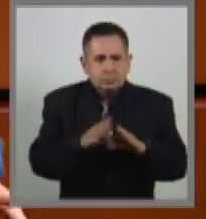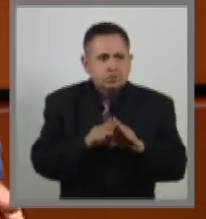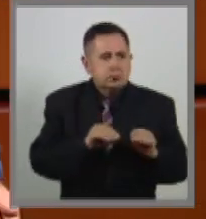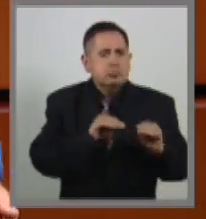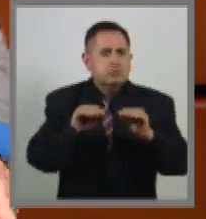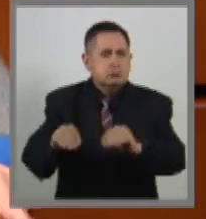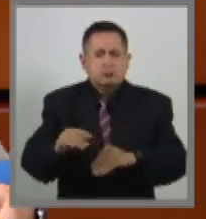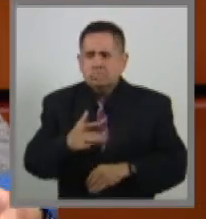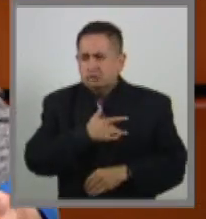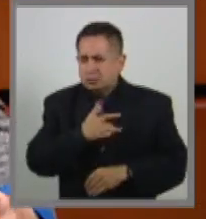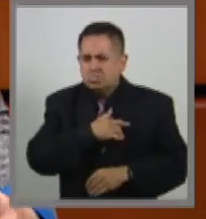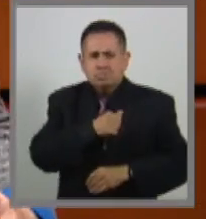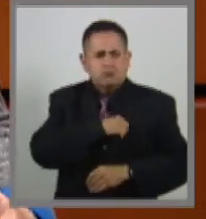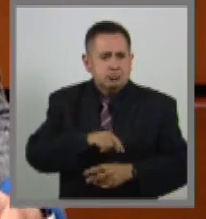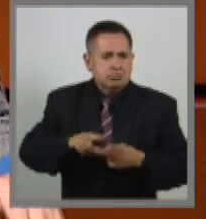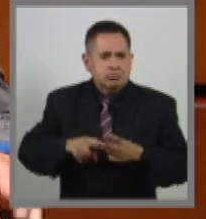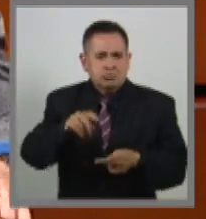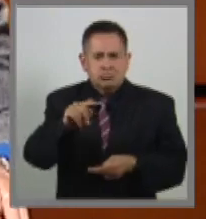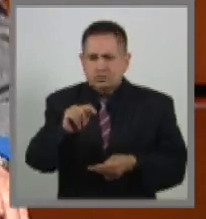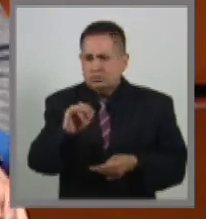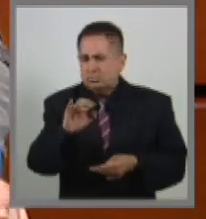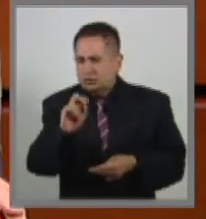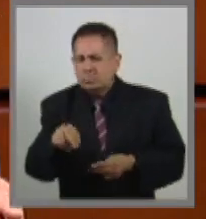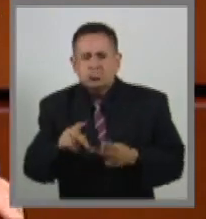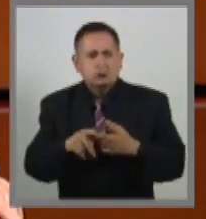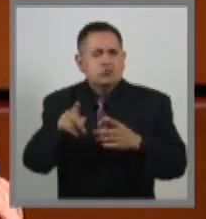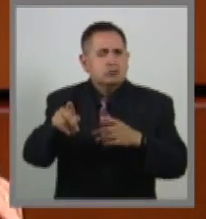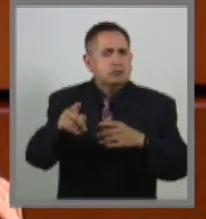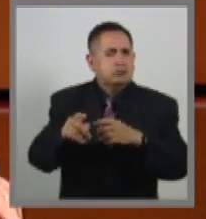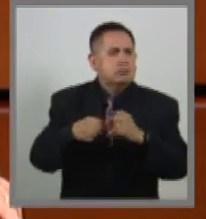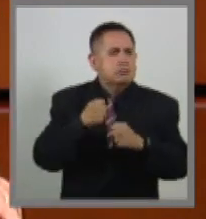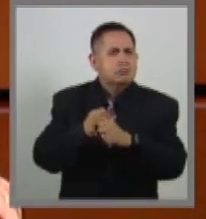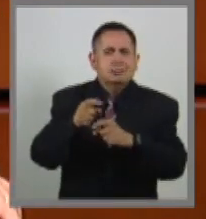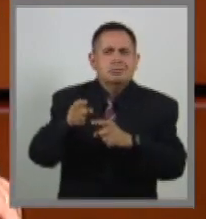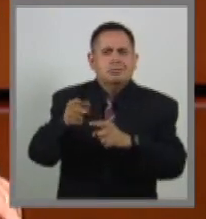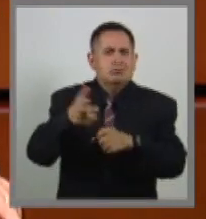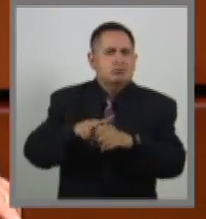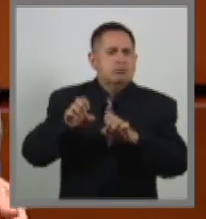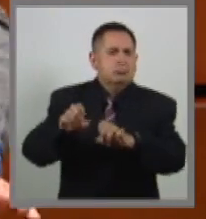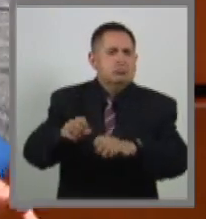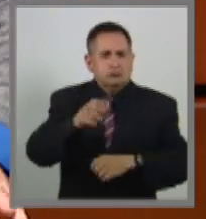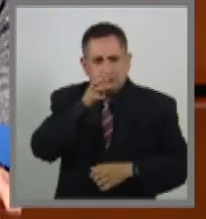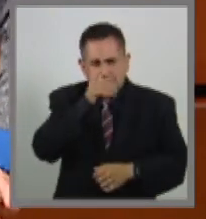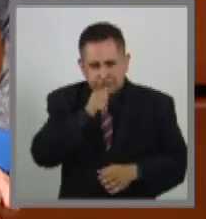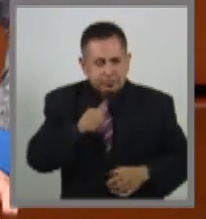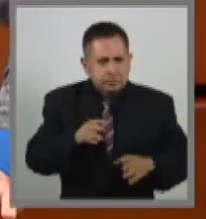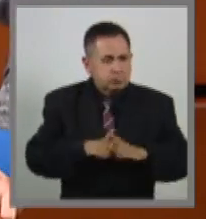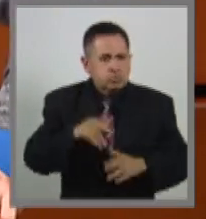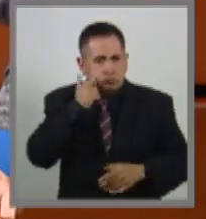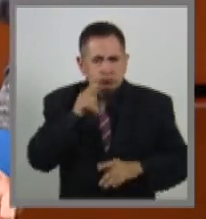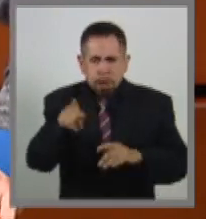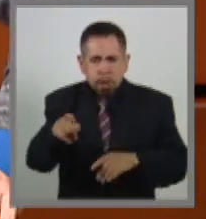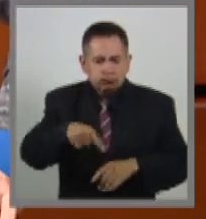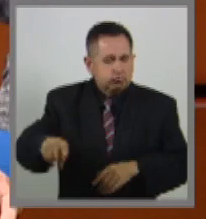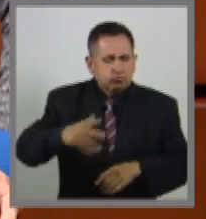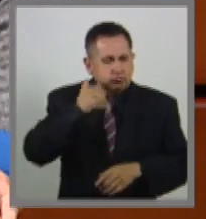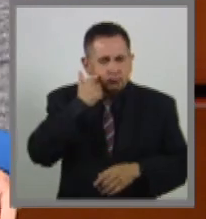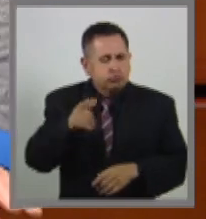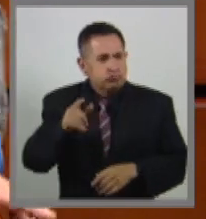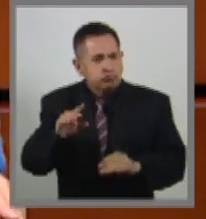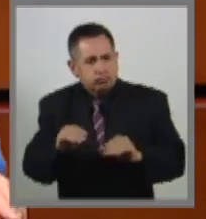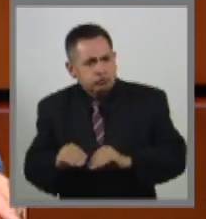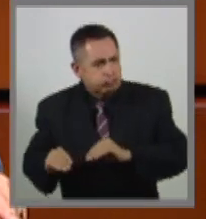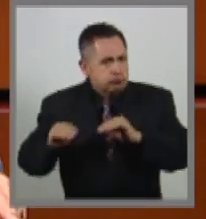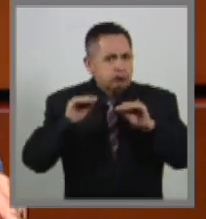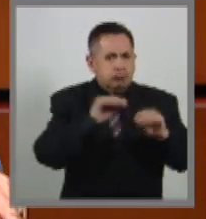en cardiología, en el siglo XXI, y no pueden y no quieren muchos estar